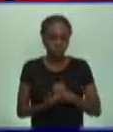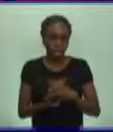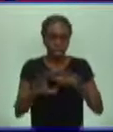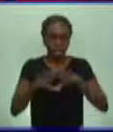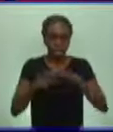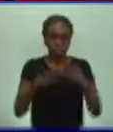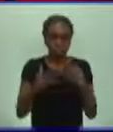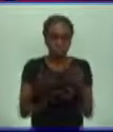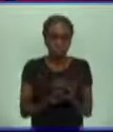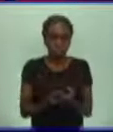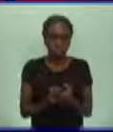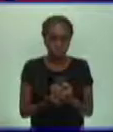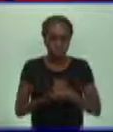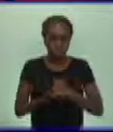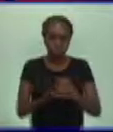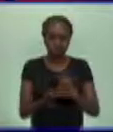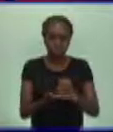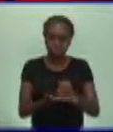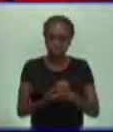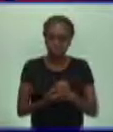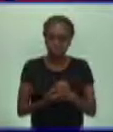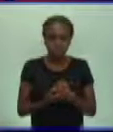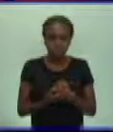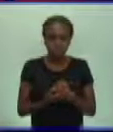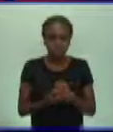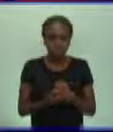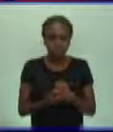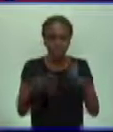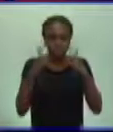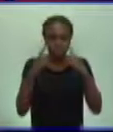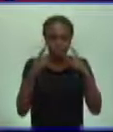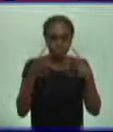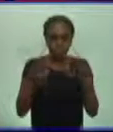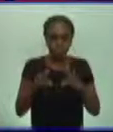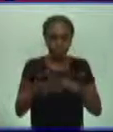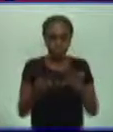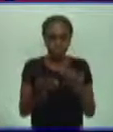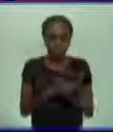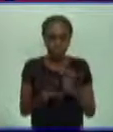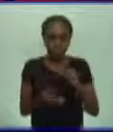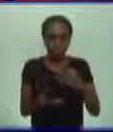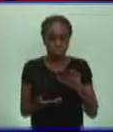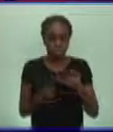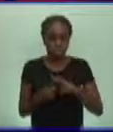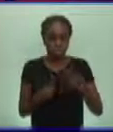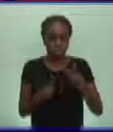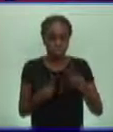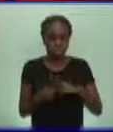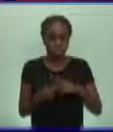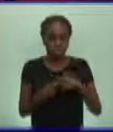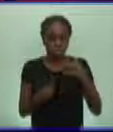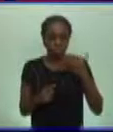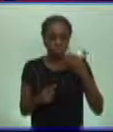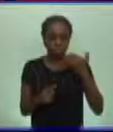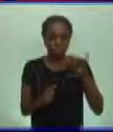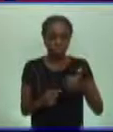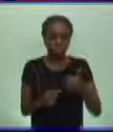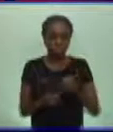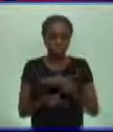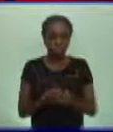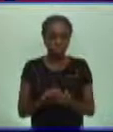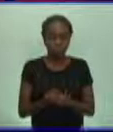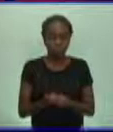todos los que de alguna manera u otra han hecho posible que todos estos encuentros hayan tenido la calidad